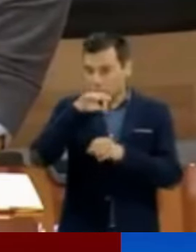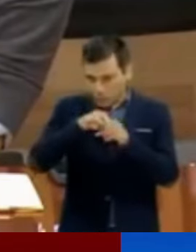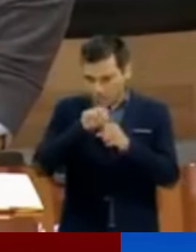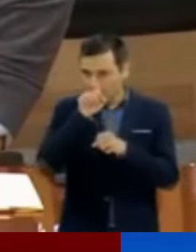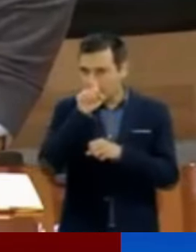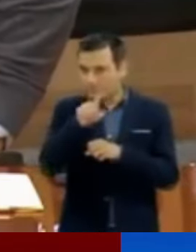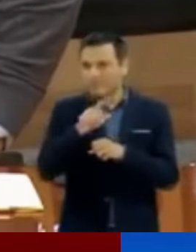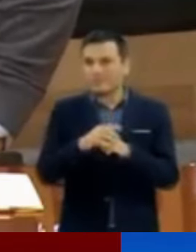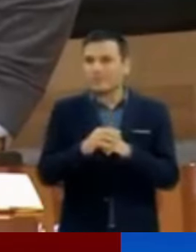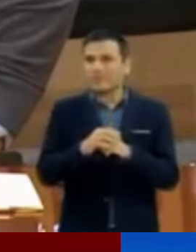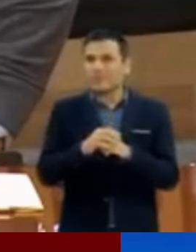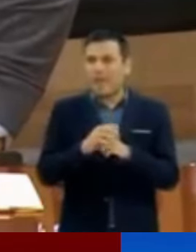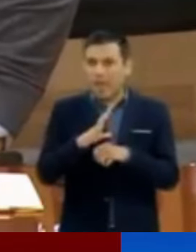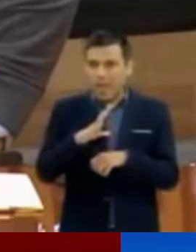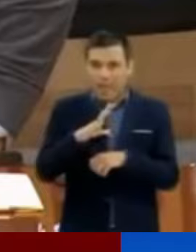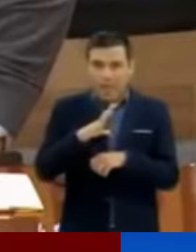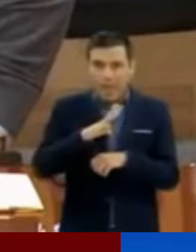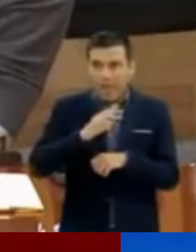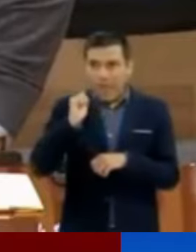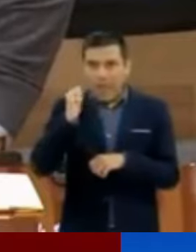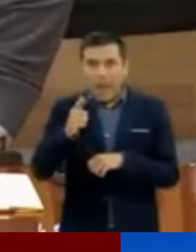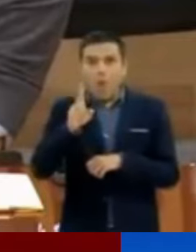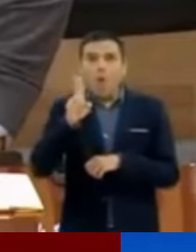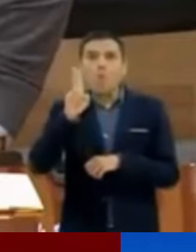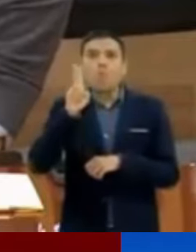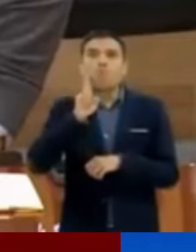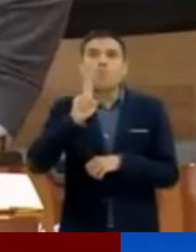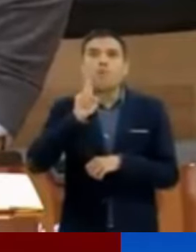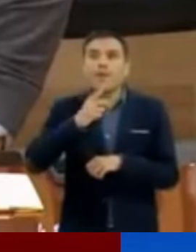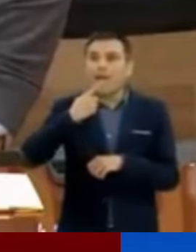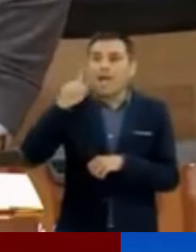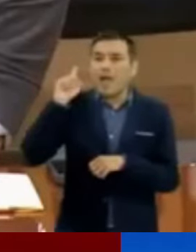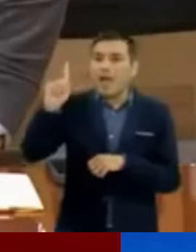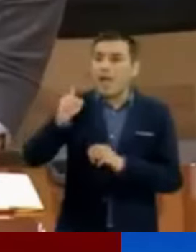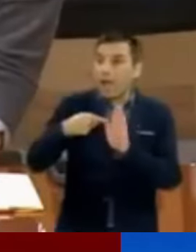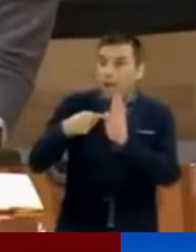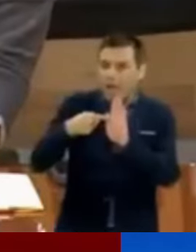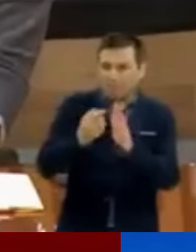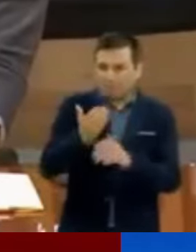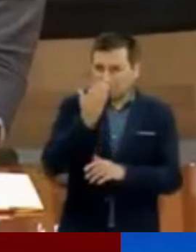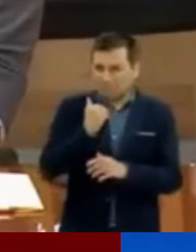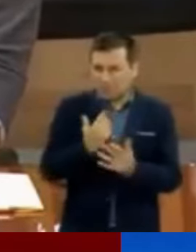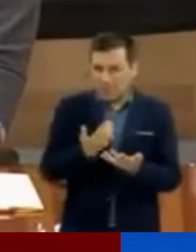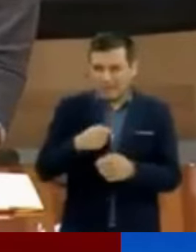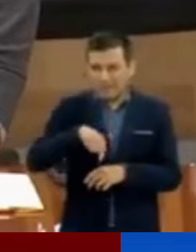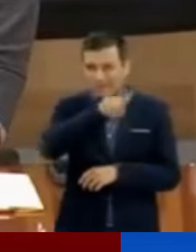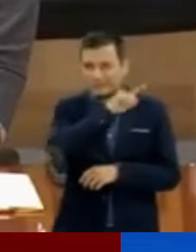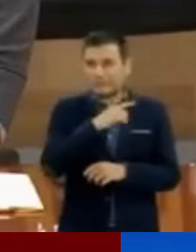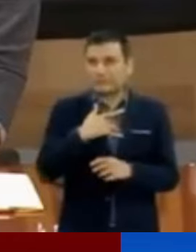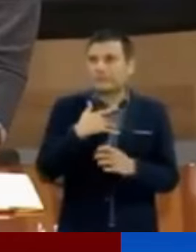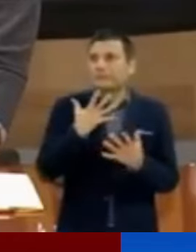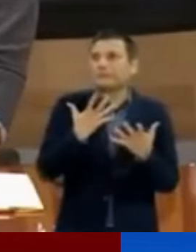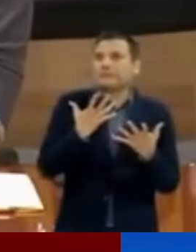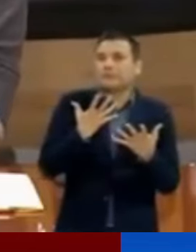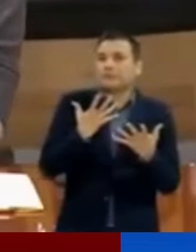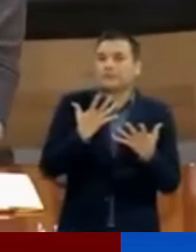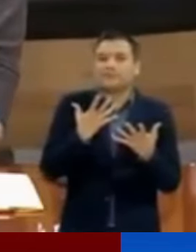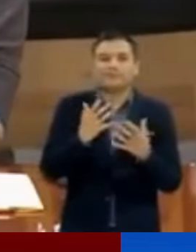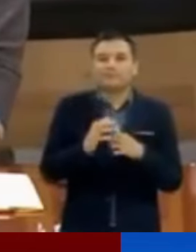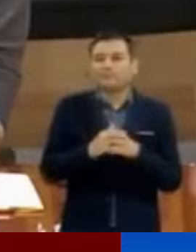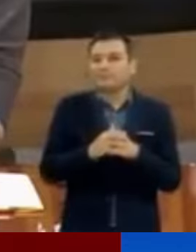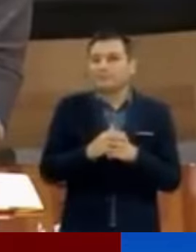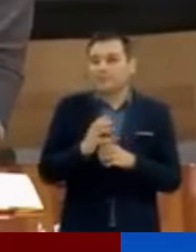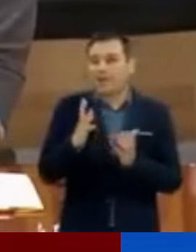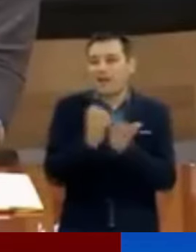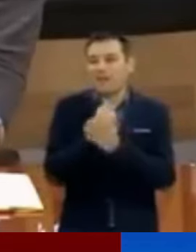se presentó absolutamente ninguna prueba de ningún fraude electoral. Les duele su triunfo y les duele